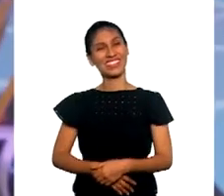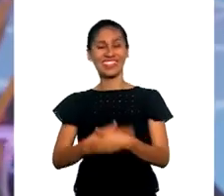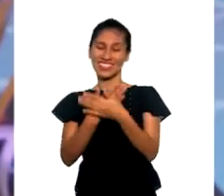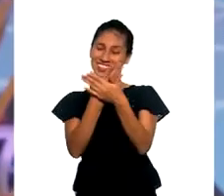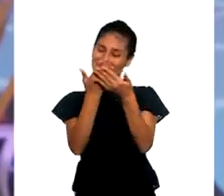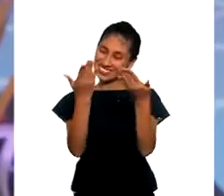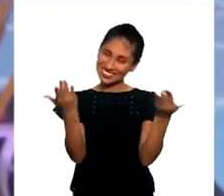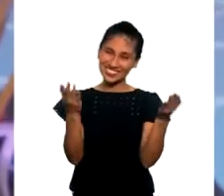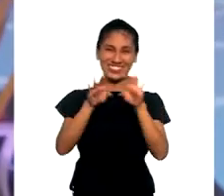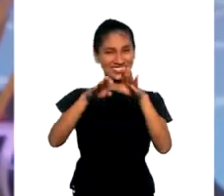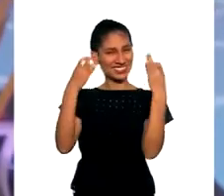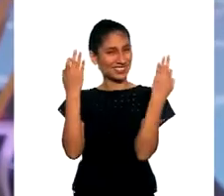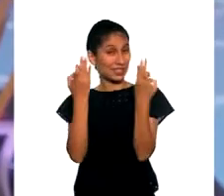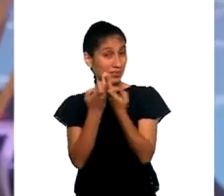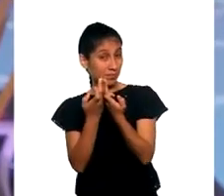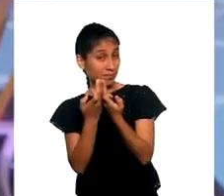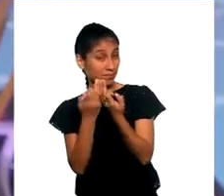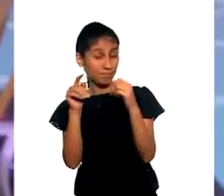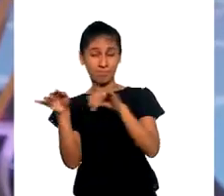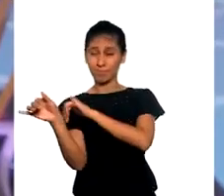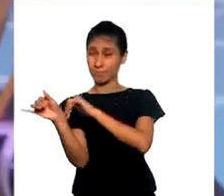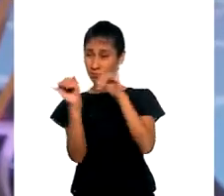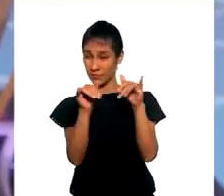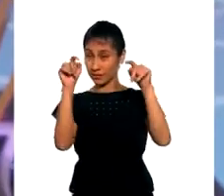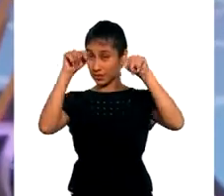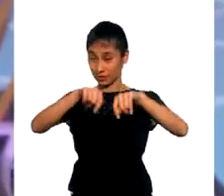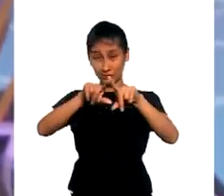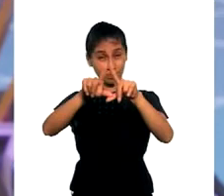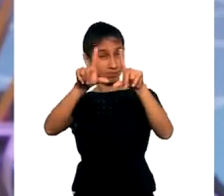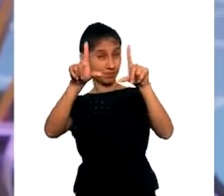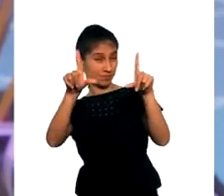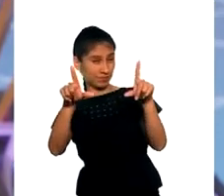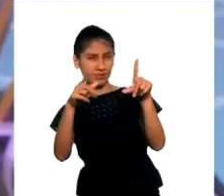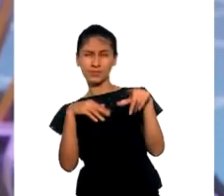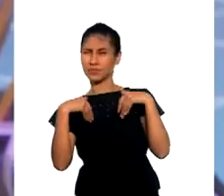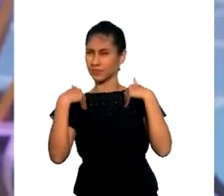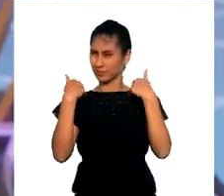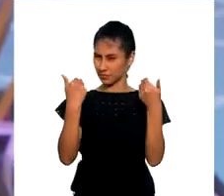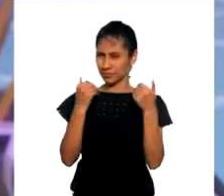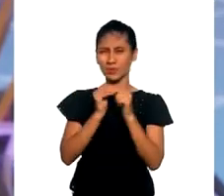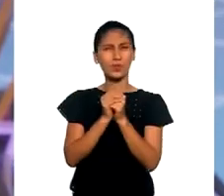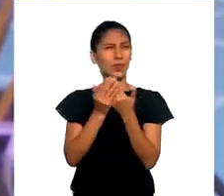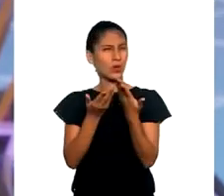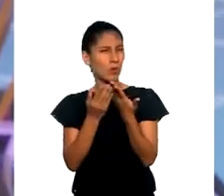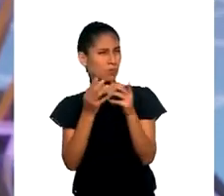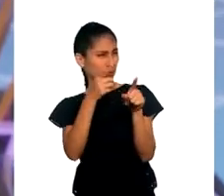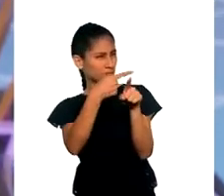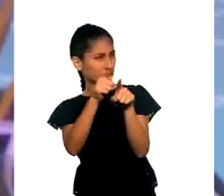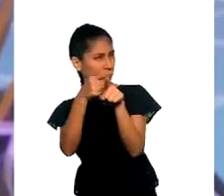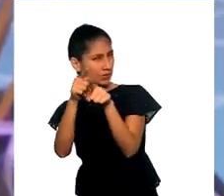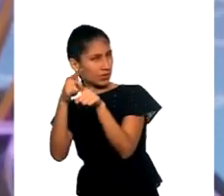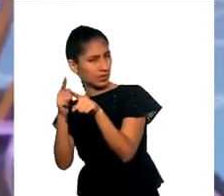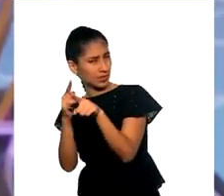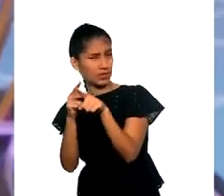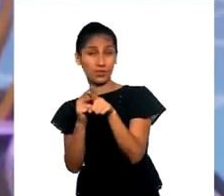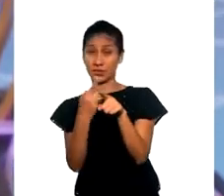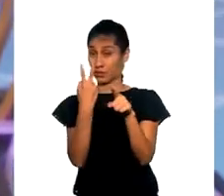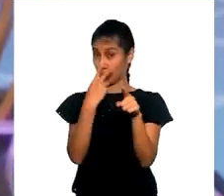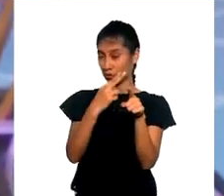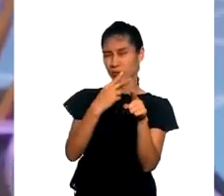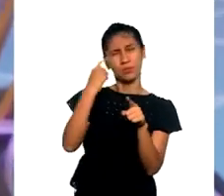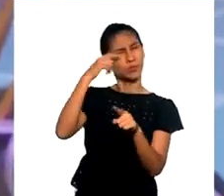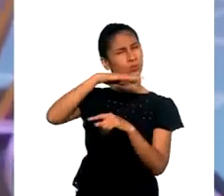y más familias al igual que este programa podemos aprovechar diversas situaciones de la vida